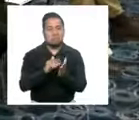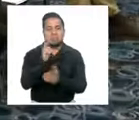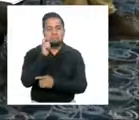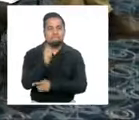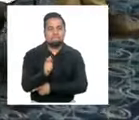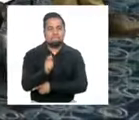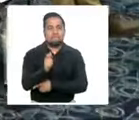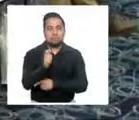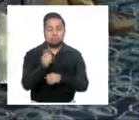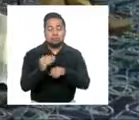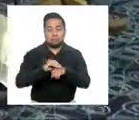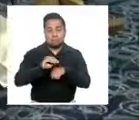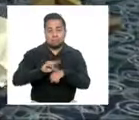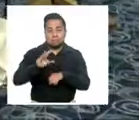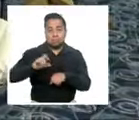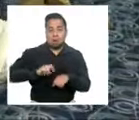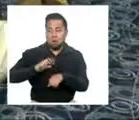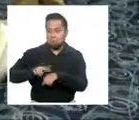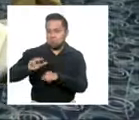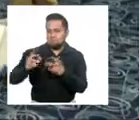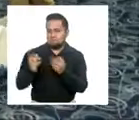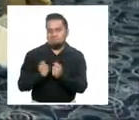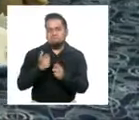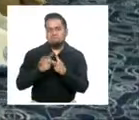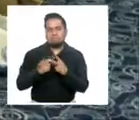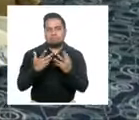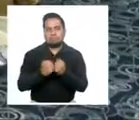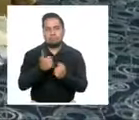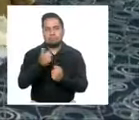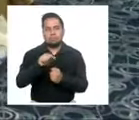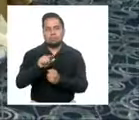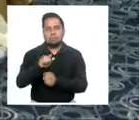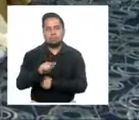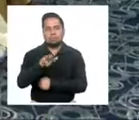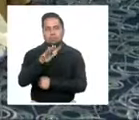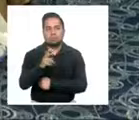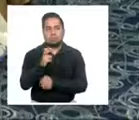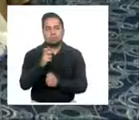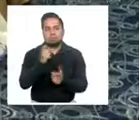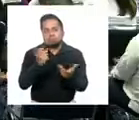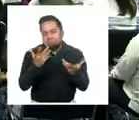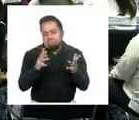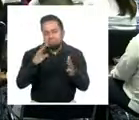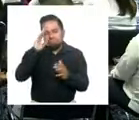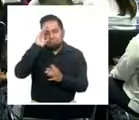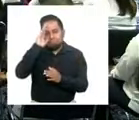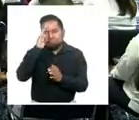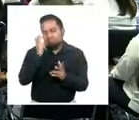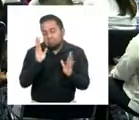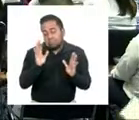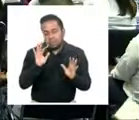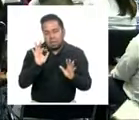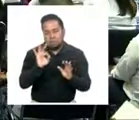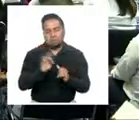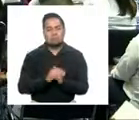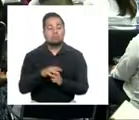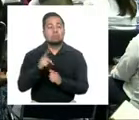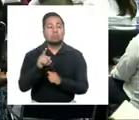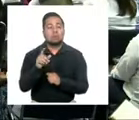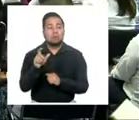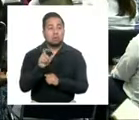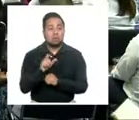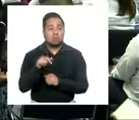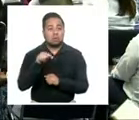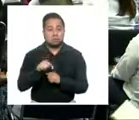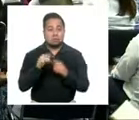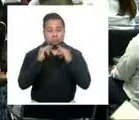pesos adicionales, gobernador, que equivale al 6.75. Esta es la estimación, pero al cierre de